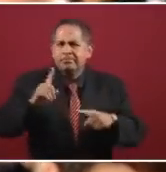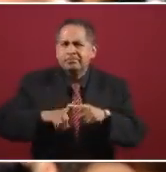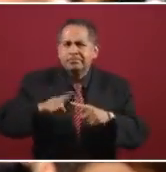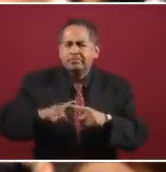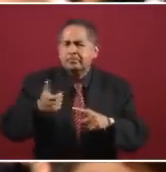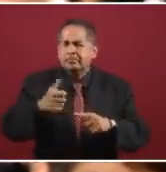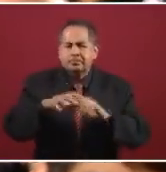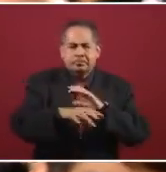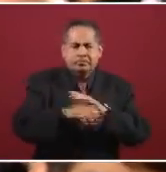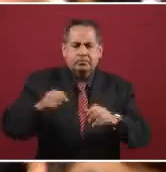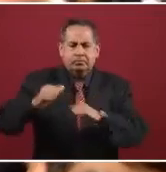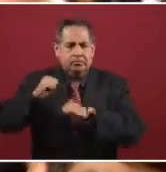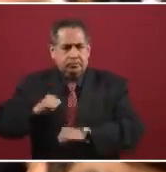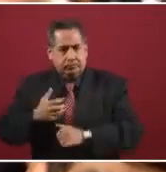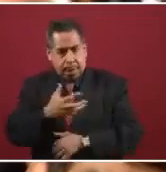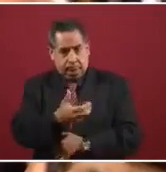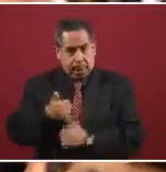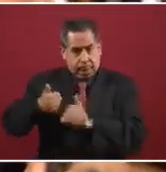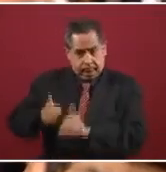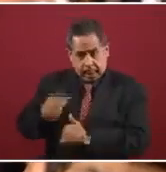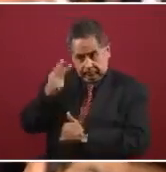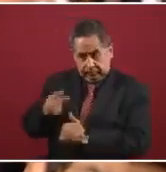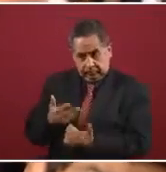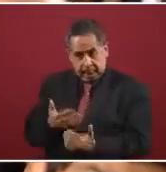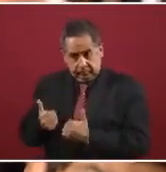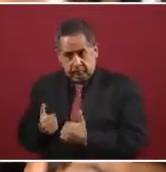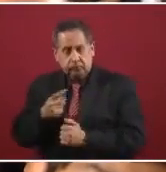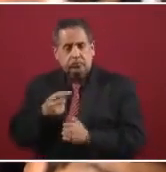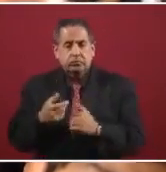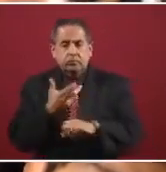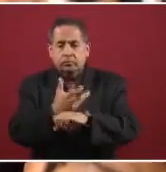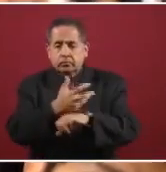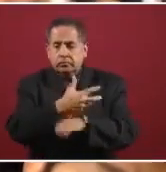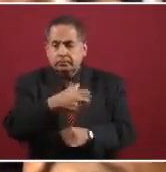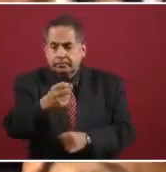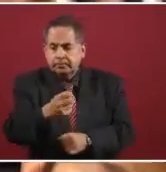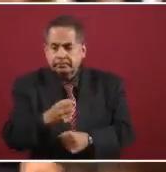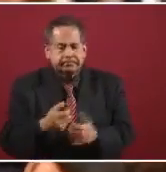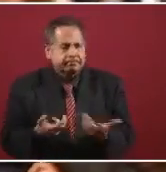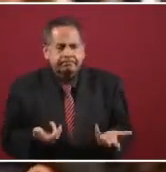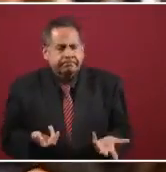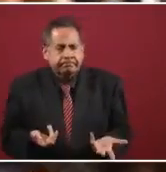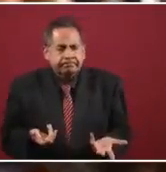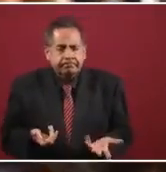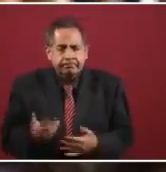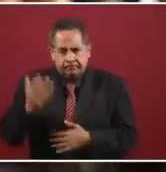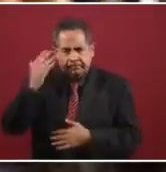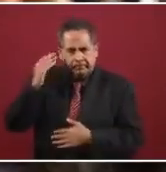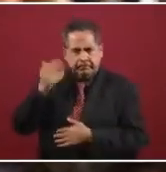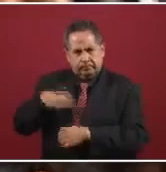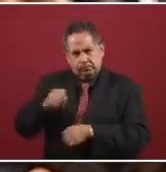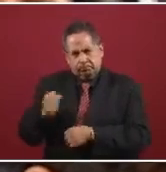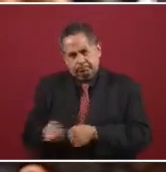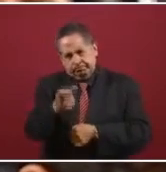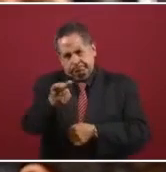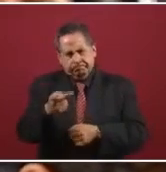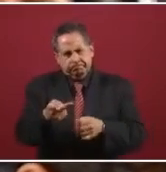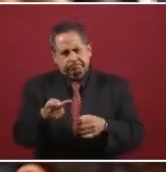con estos bienes, México o Estados Unidos? Y hace unas semanas yo le pregunté aquí en la